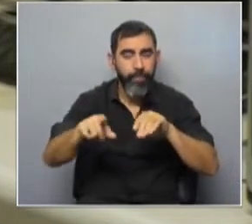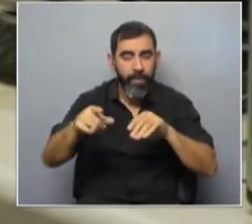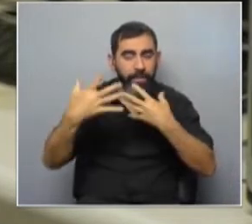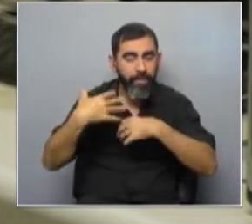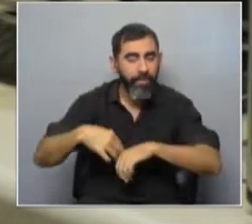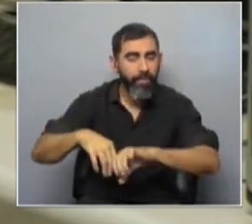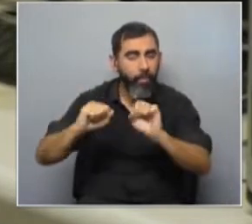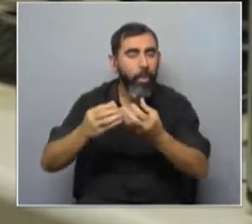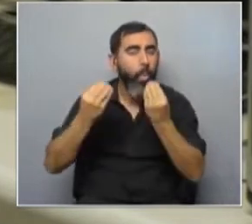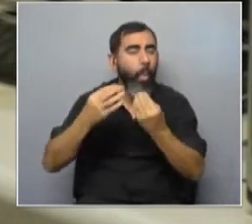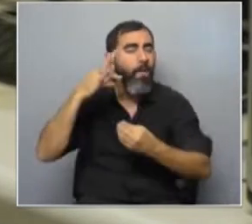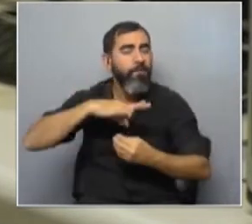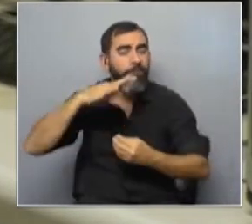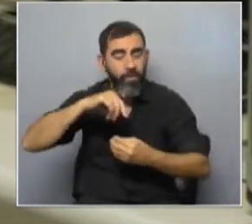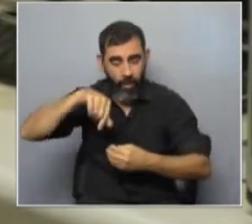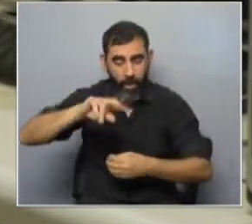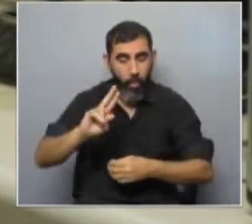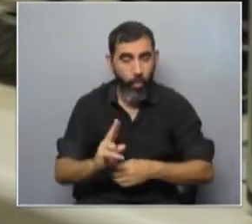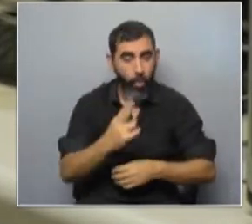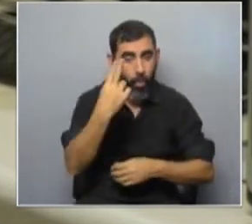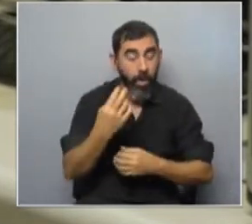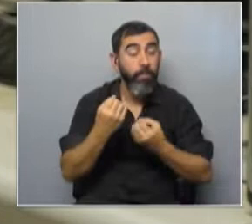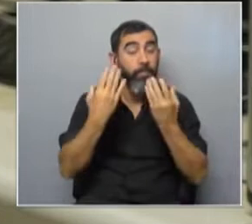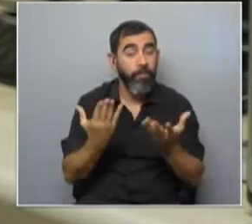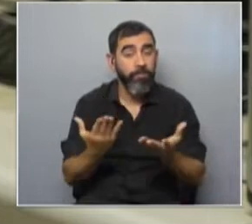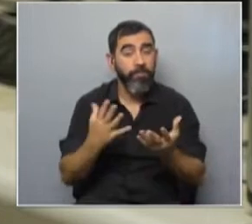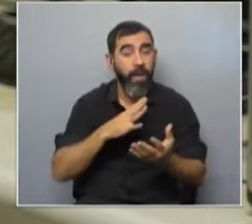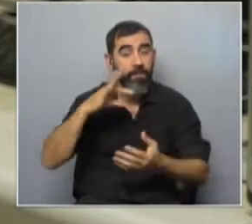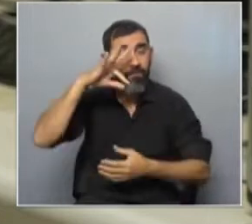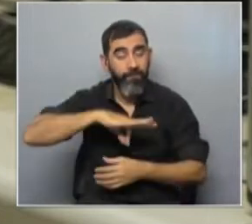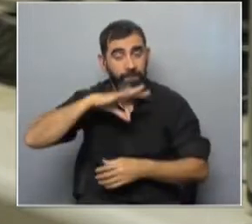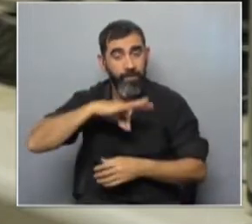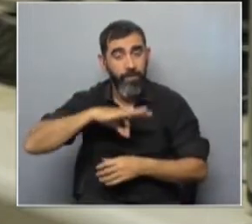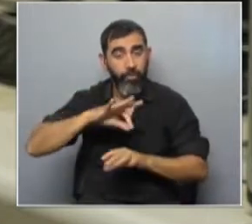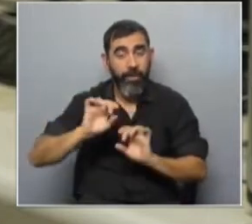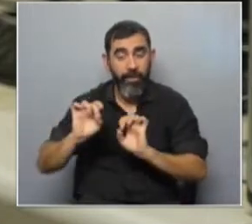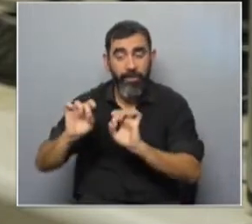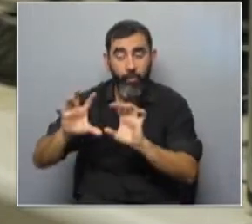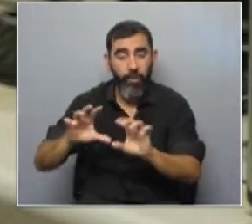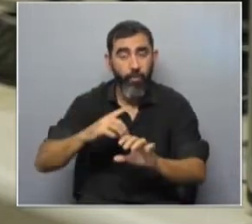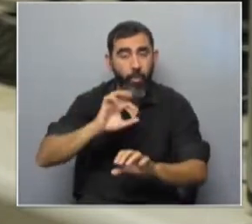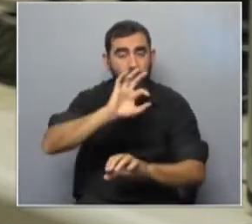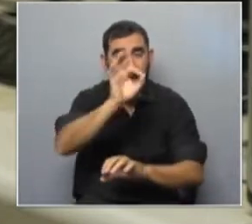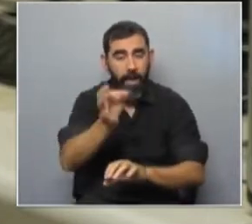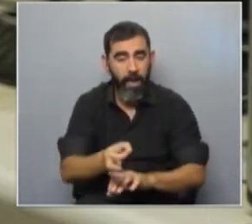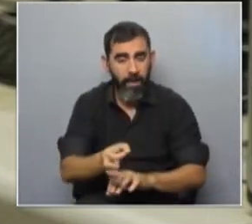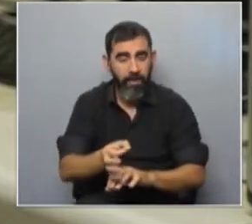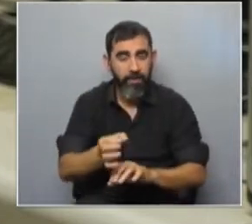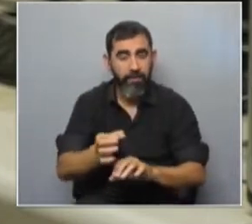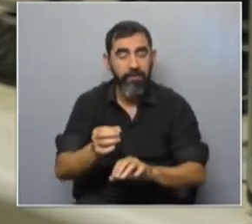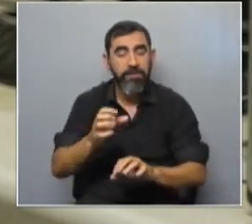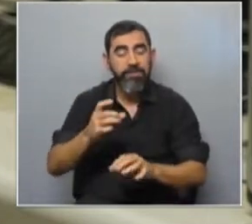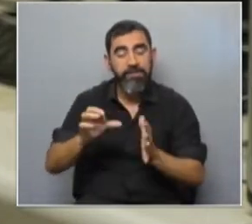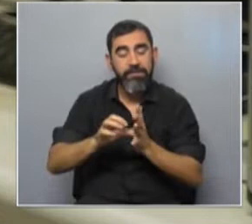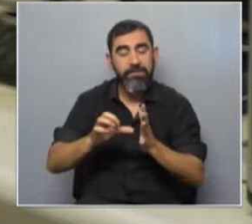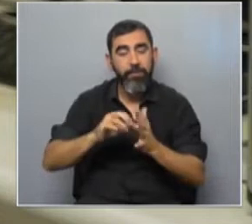descubrir qué enterovirus teníamos en nuestro país, porque son virus que se transmiten por la ruta fecal-oral y replican en el sistema